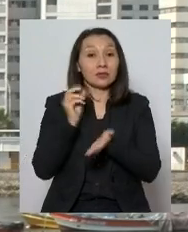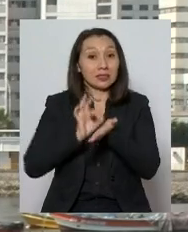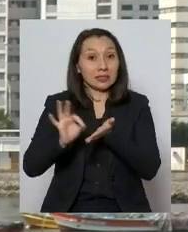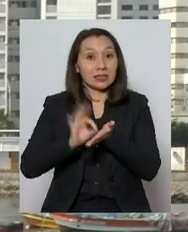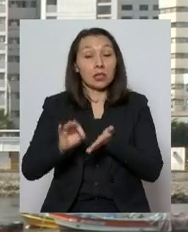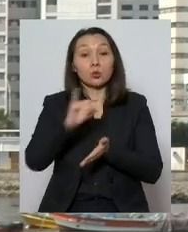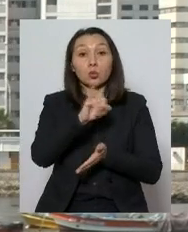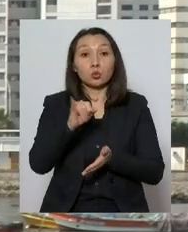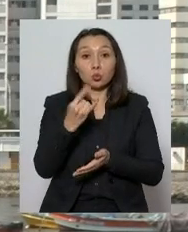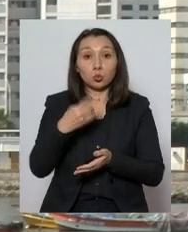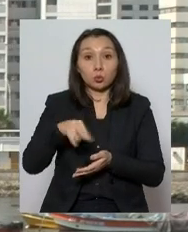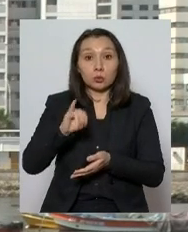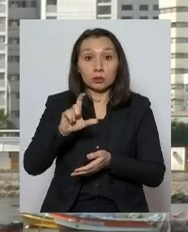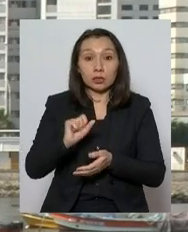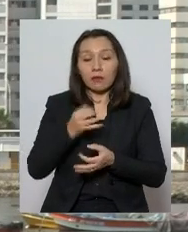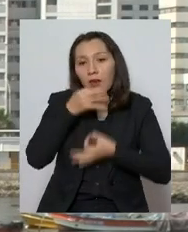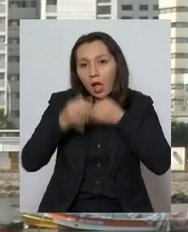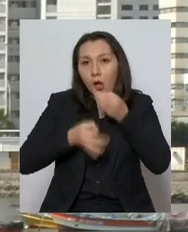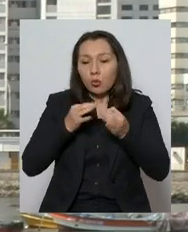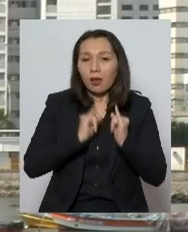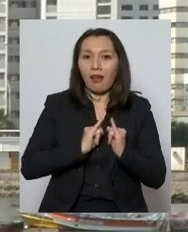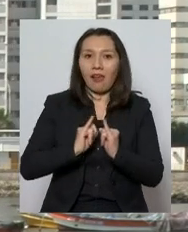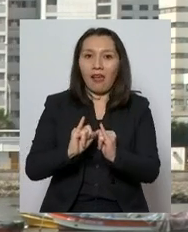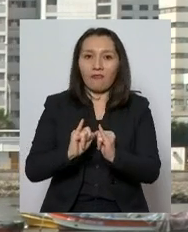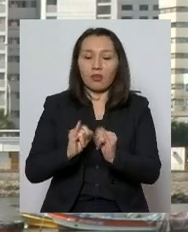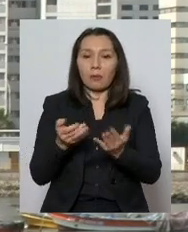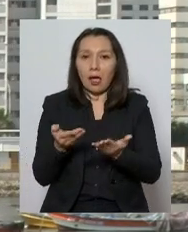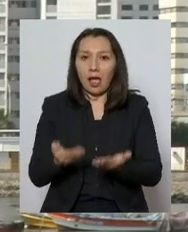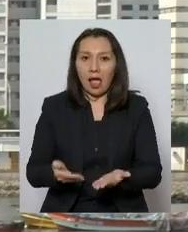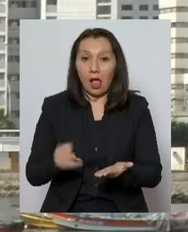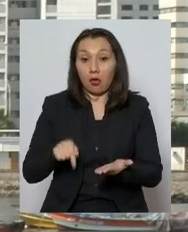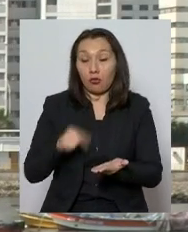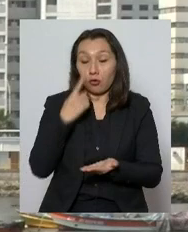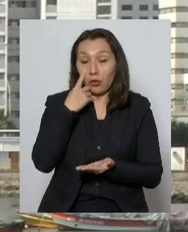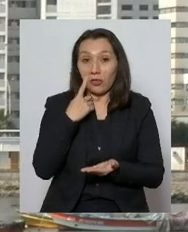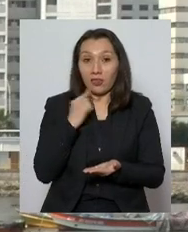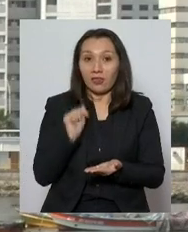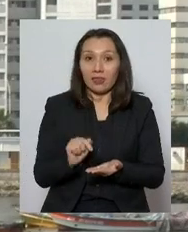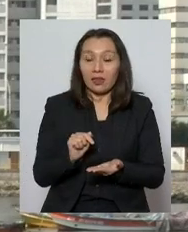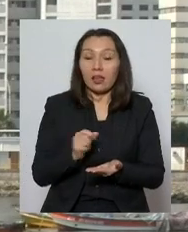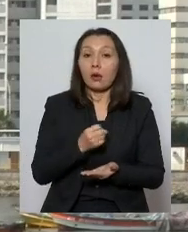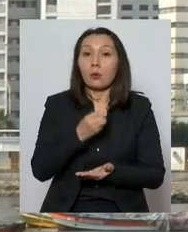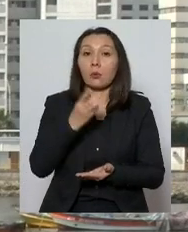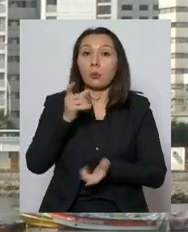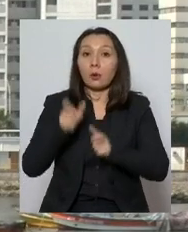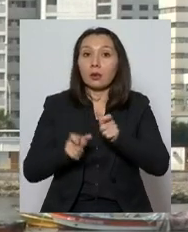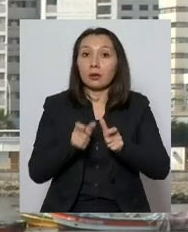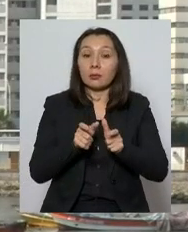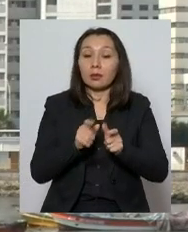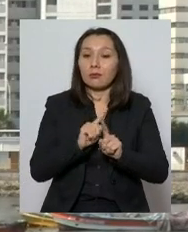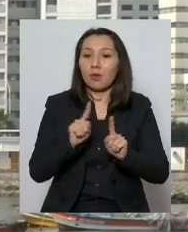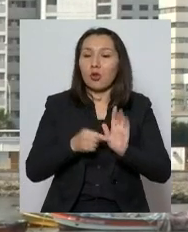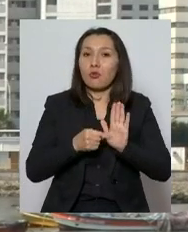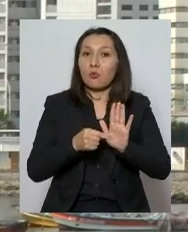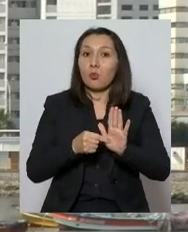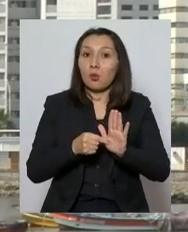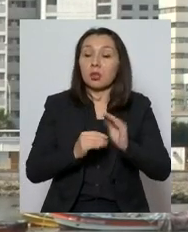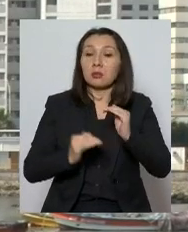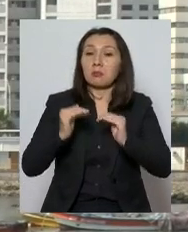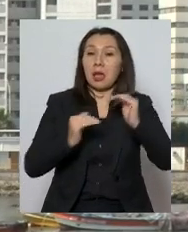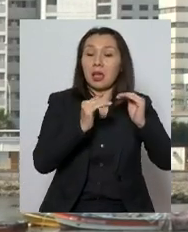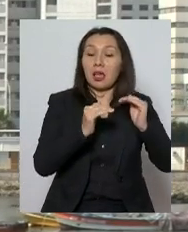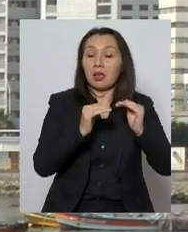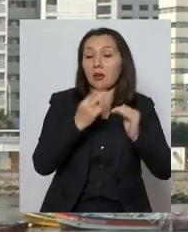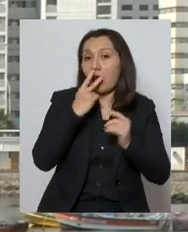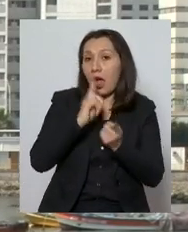subsecretario de Redes, va a dar cuenta de la información del día de hoy, que no muestra grandes